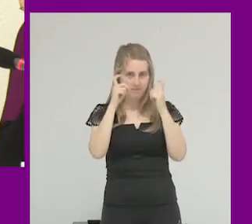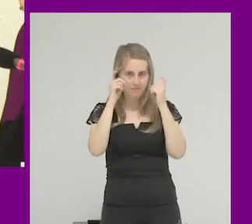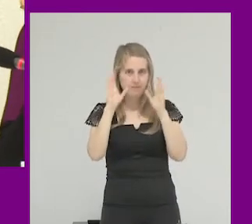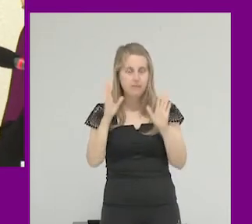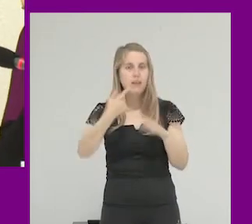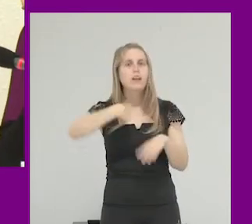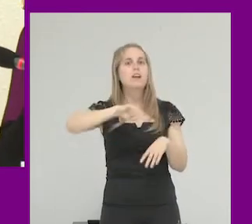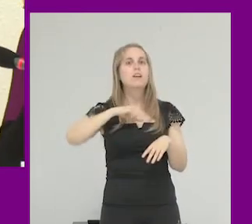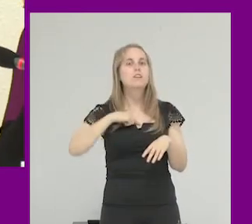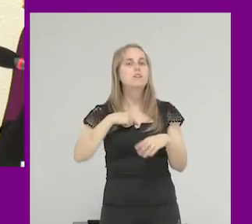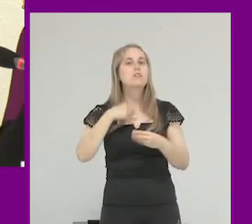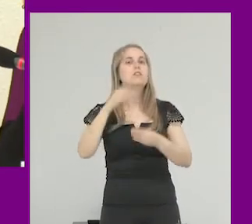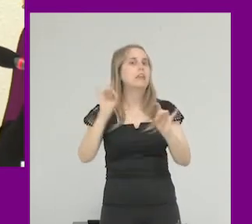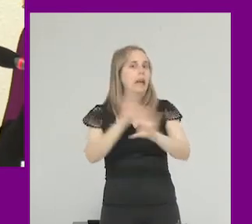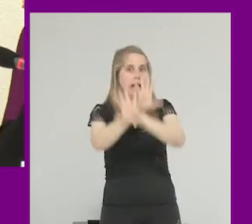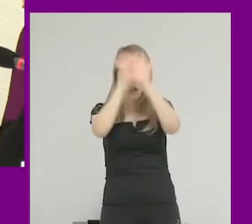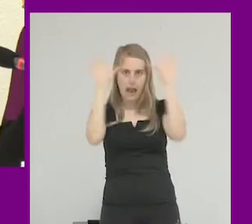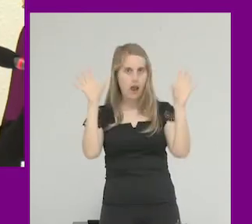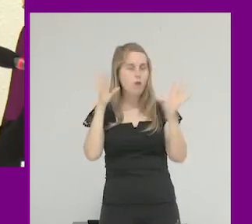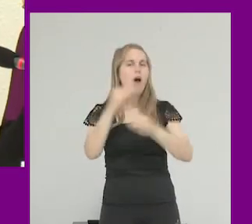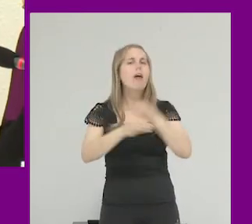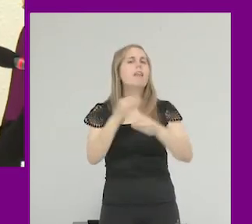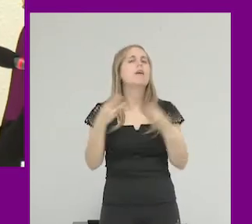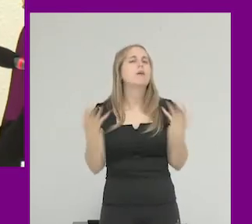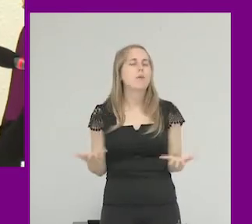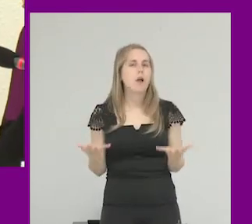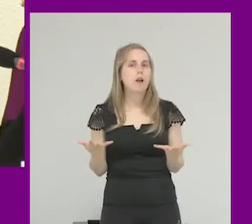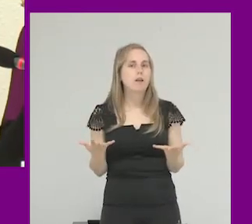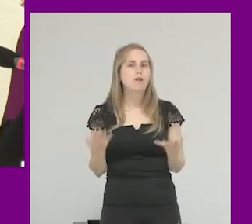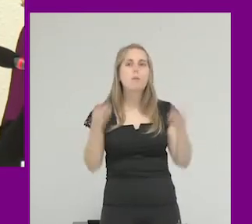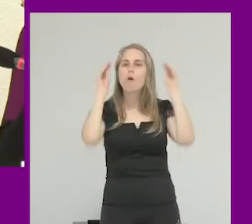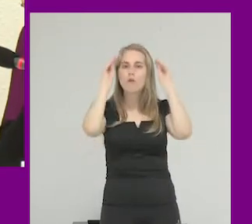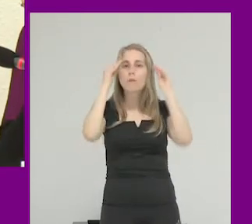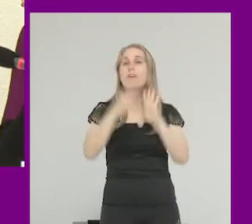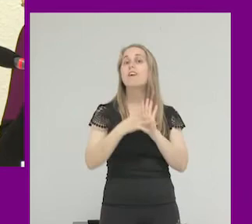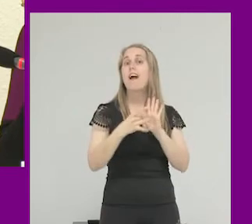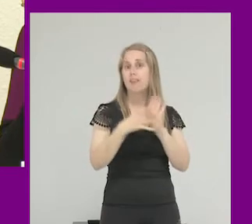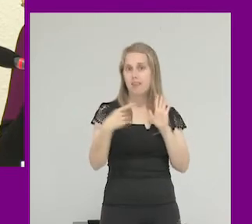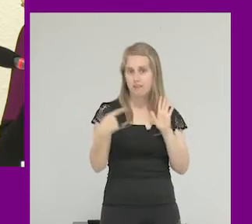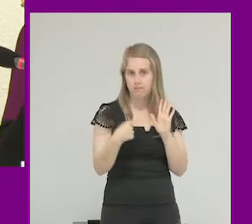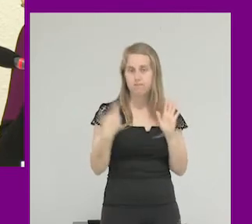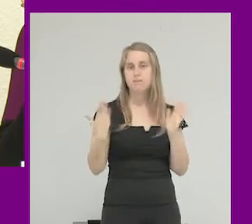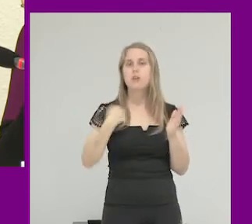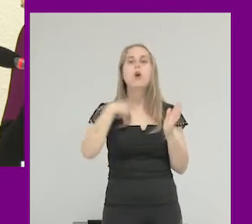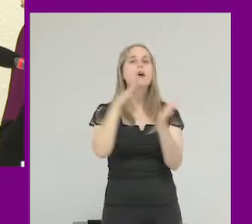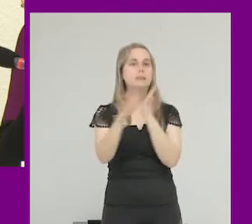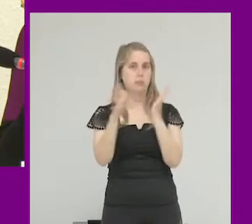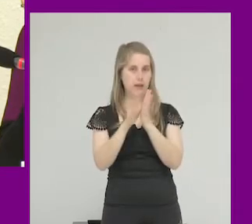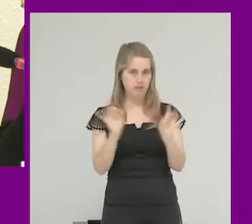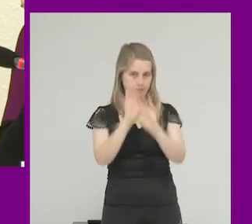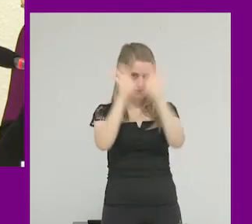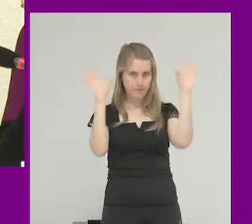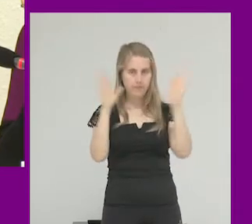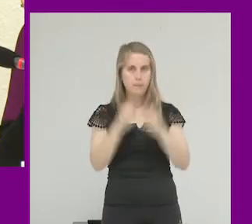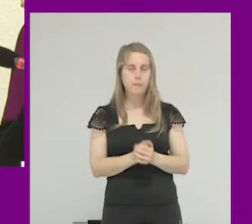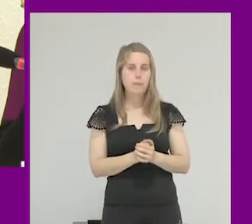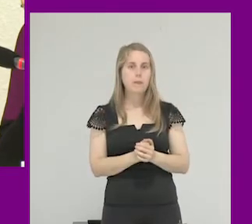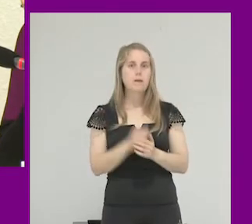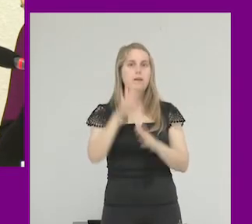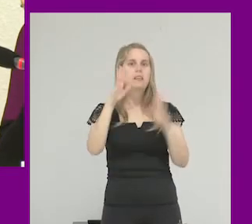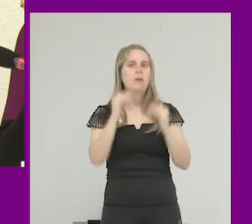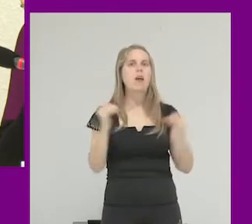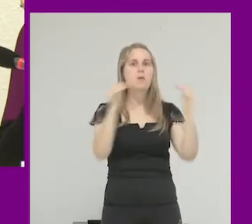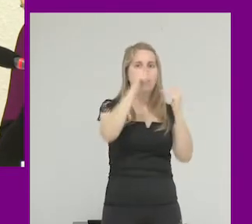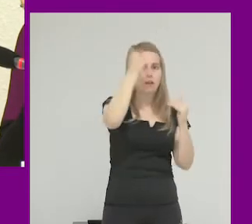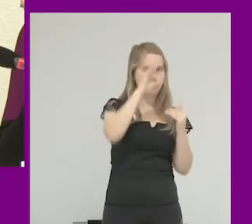Lo que sí hacemos clarísimamente es una formación de calidad y me explico. Parece que de esto la igualdad de